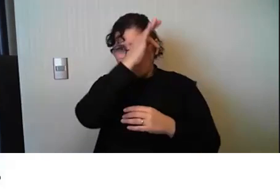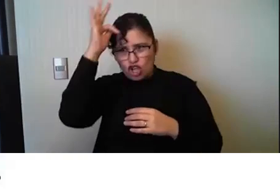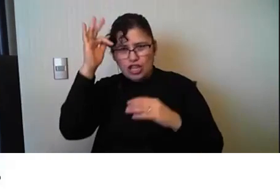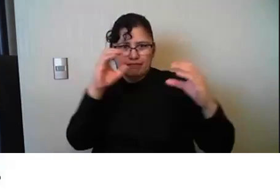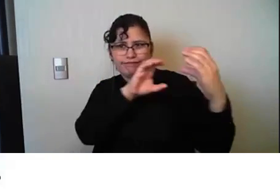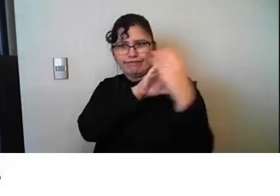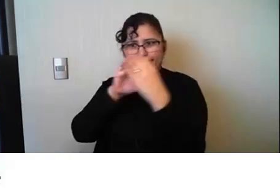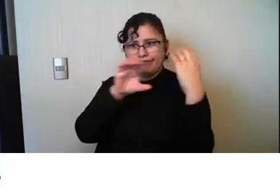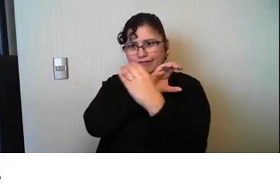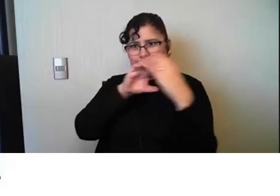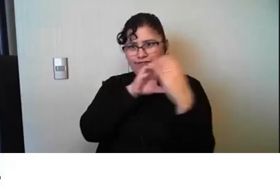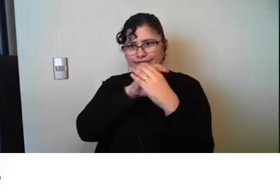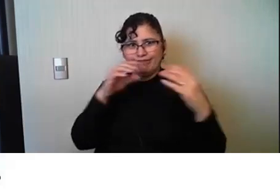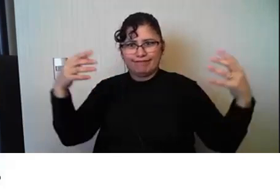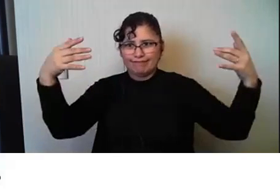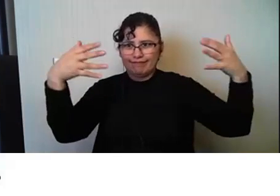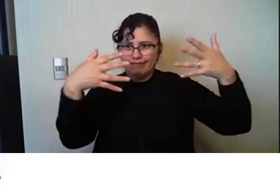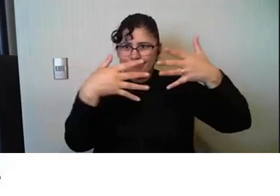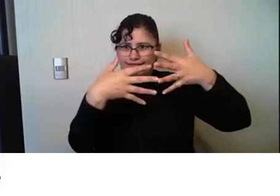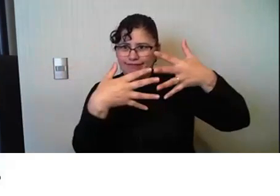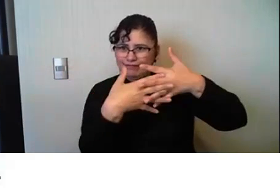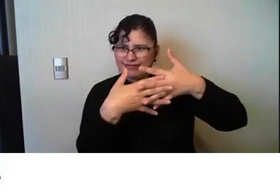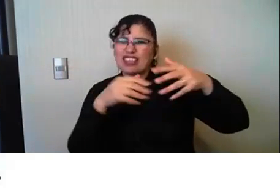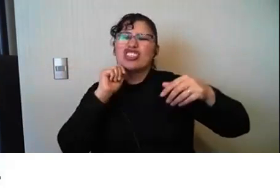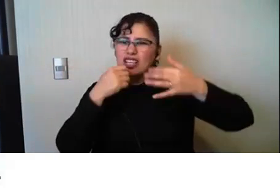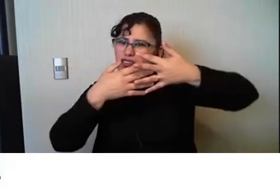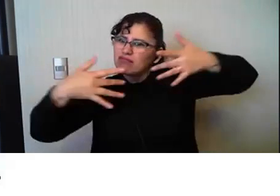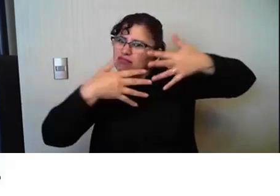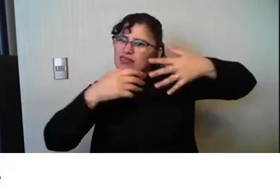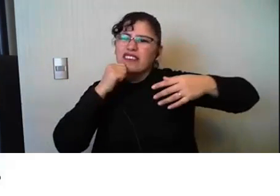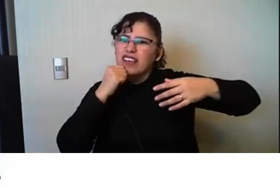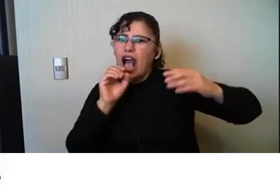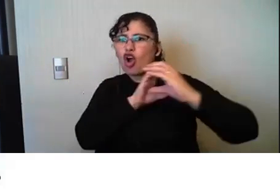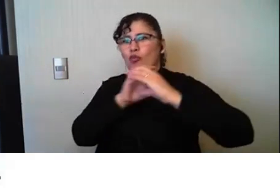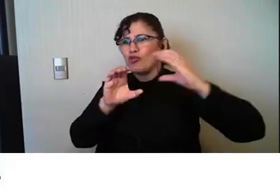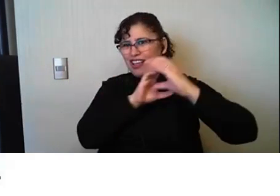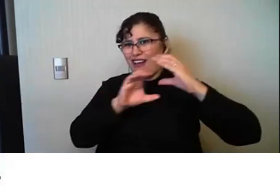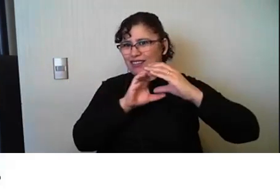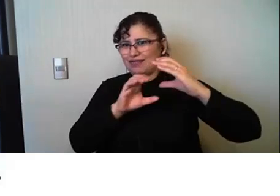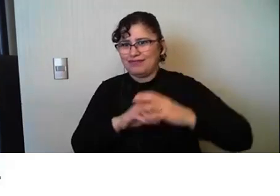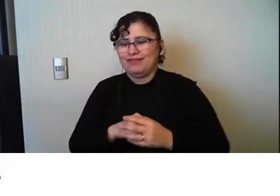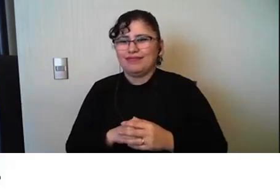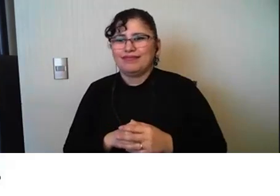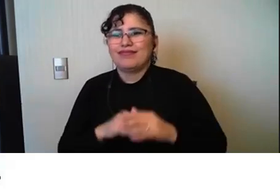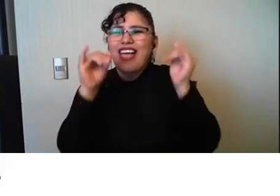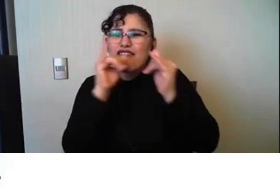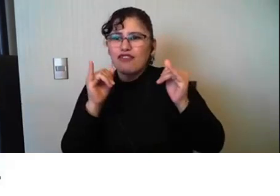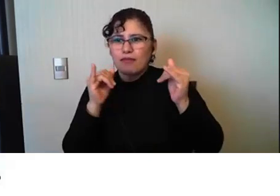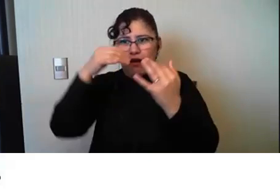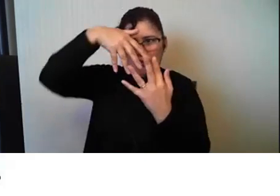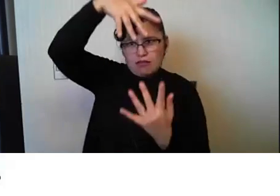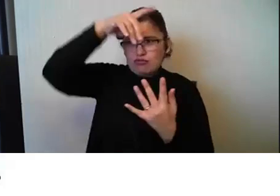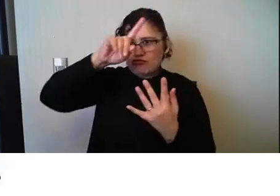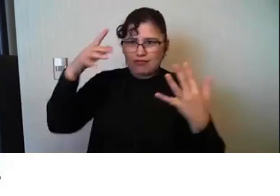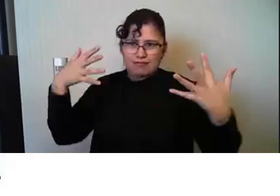¿ya? Entonces aquí están los elementos asociados a el cuerpo calloso. Si alguien quiere profundizar